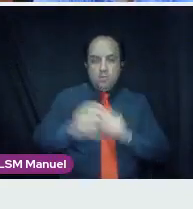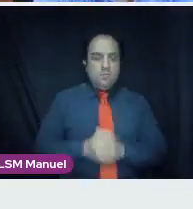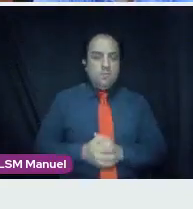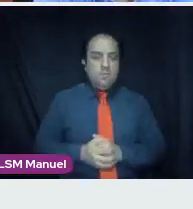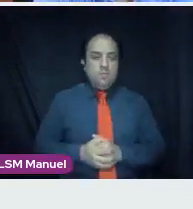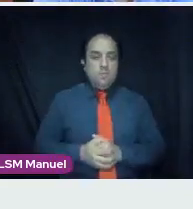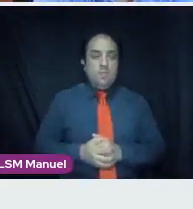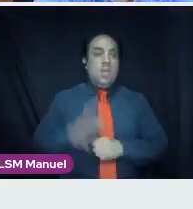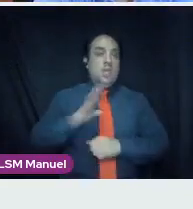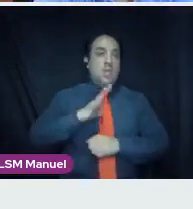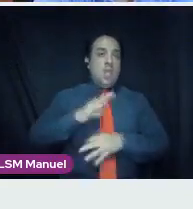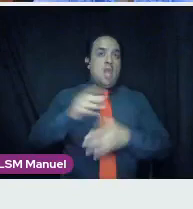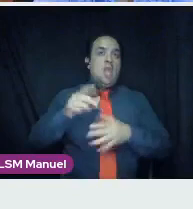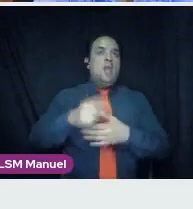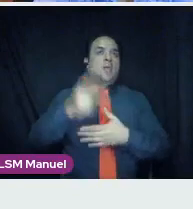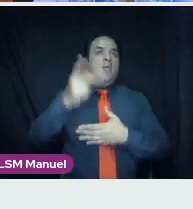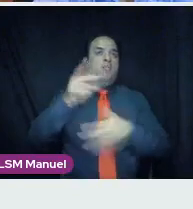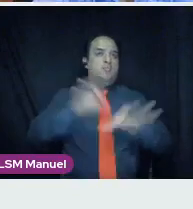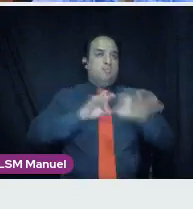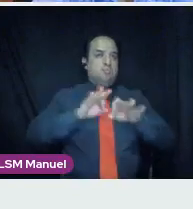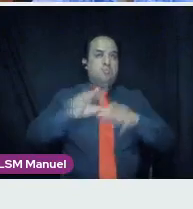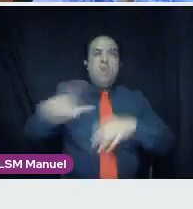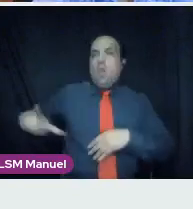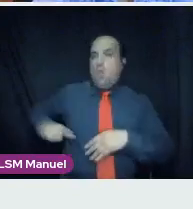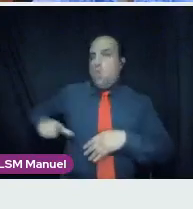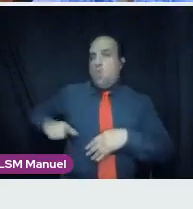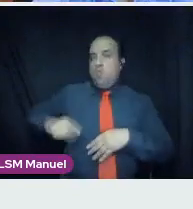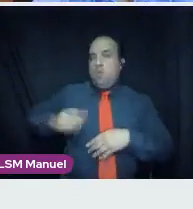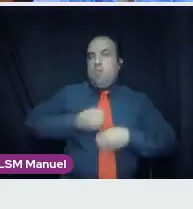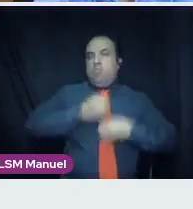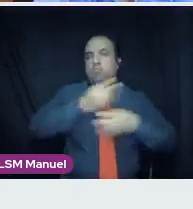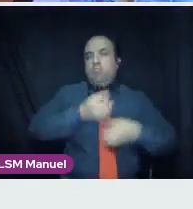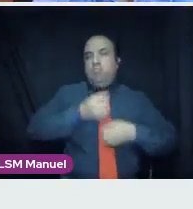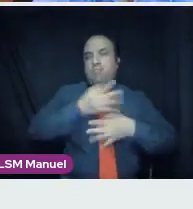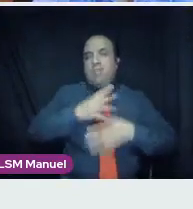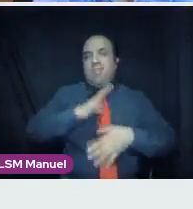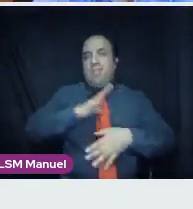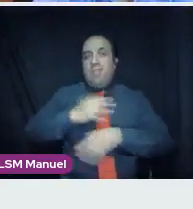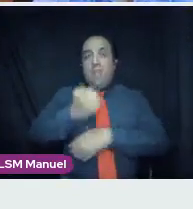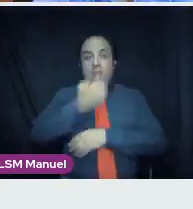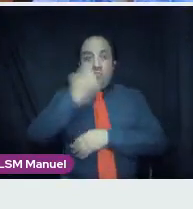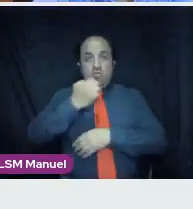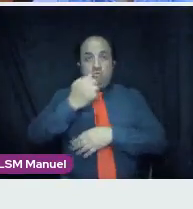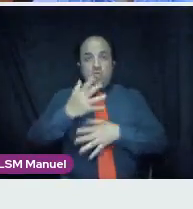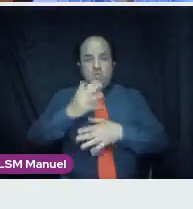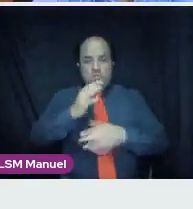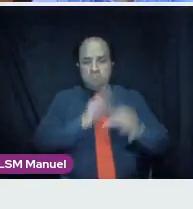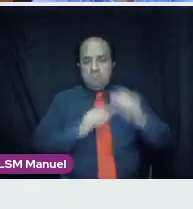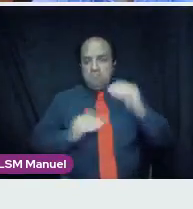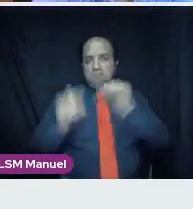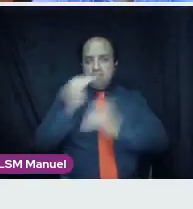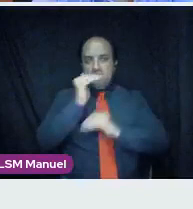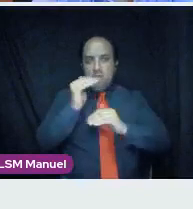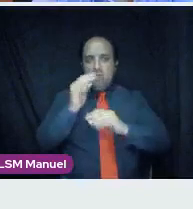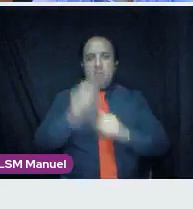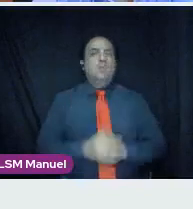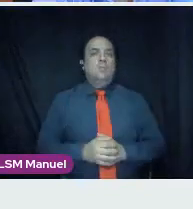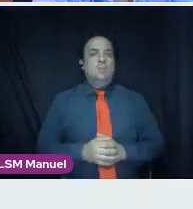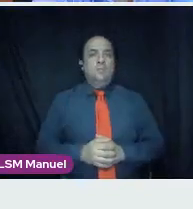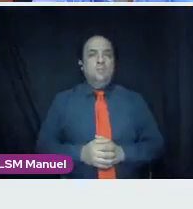políticas públicas en donde haya escuelas de calidad más allá o